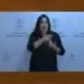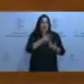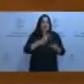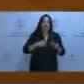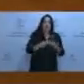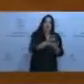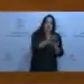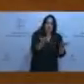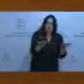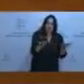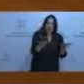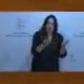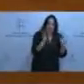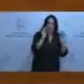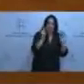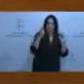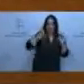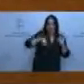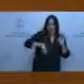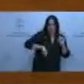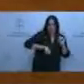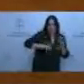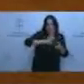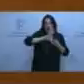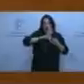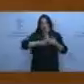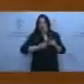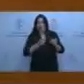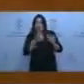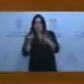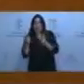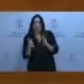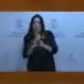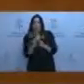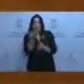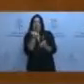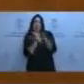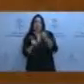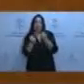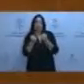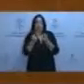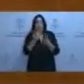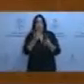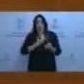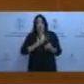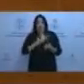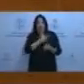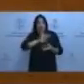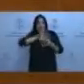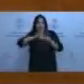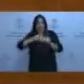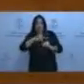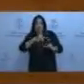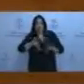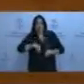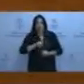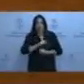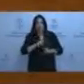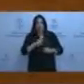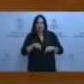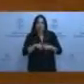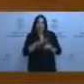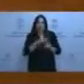oferta de formación profesional a las necesidades socioeconómicas de nuestros municipios, pasando situaciones tan surrealistas como en